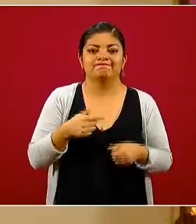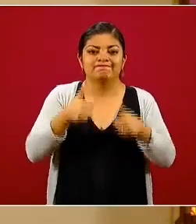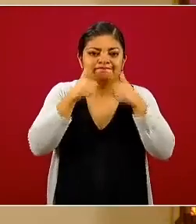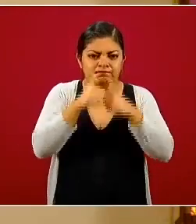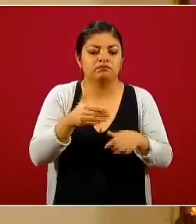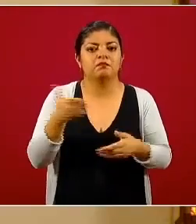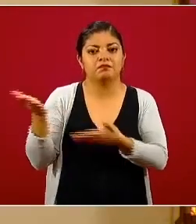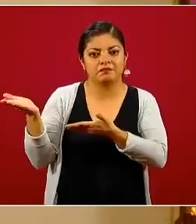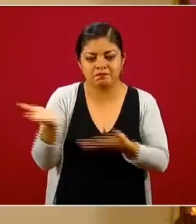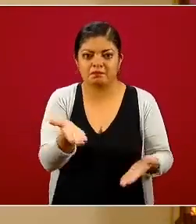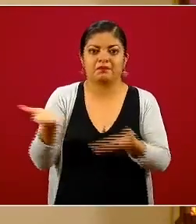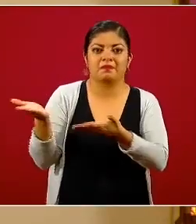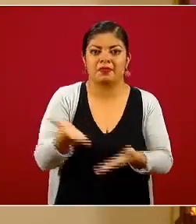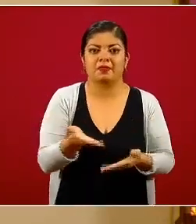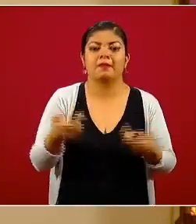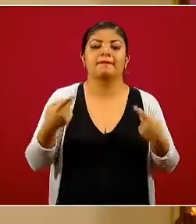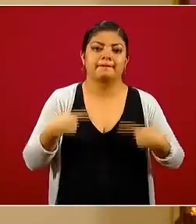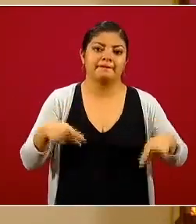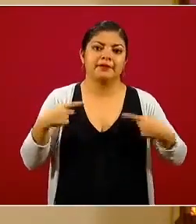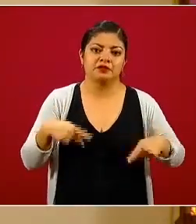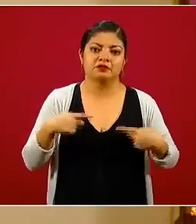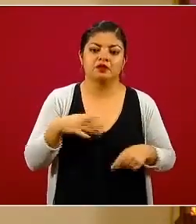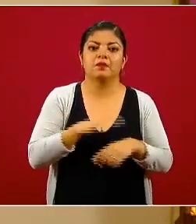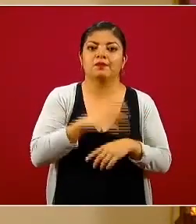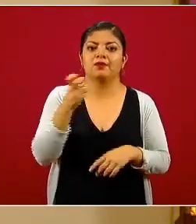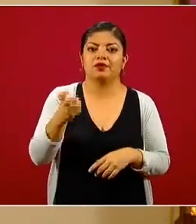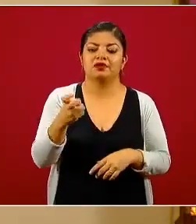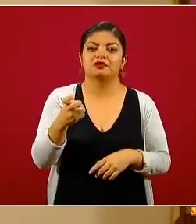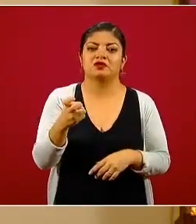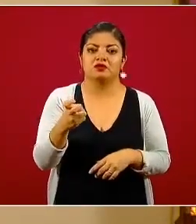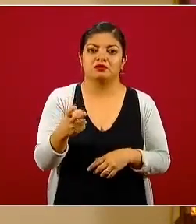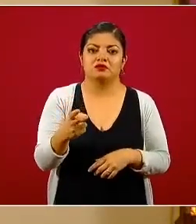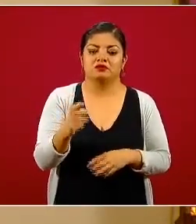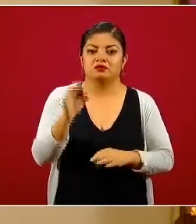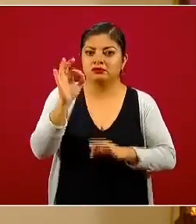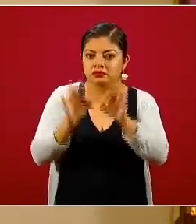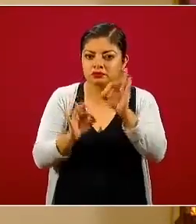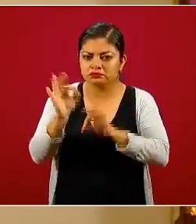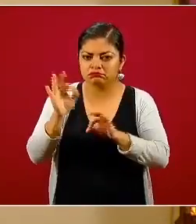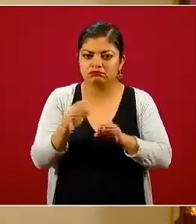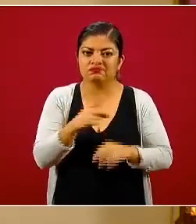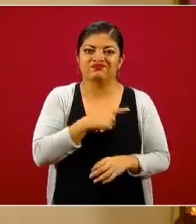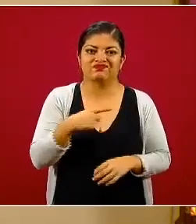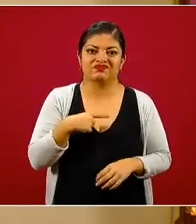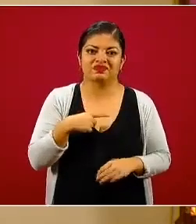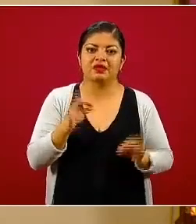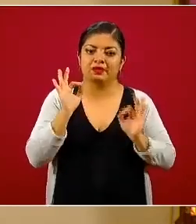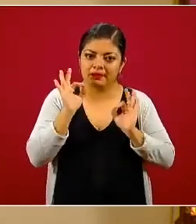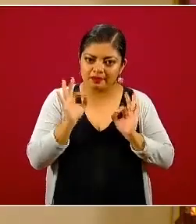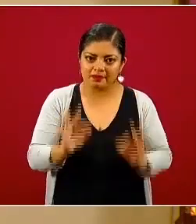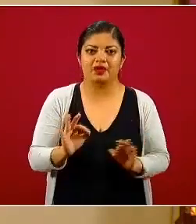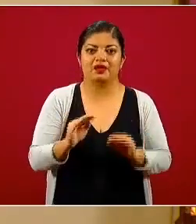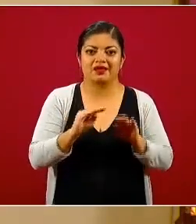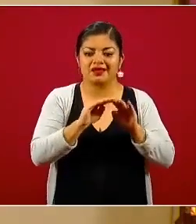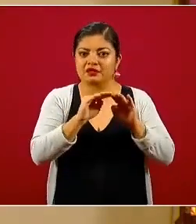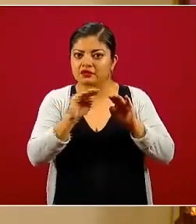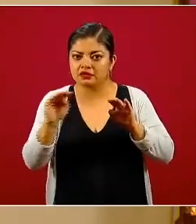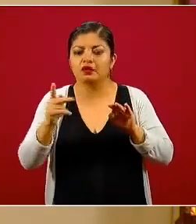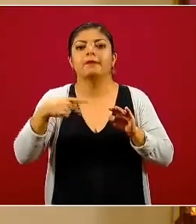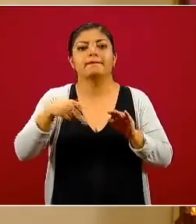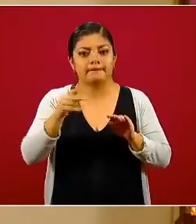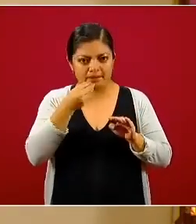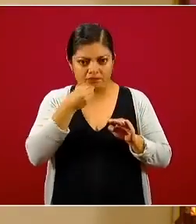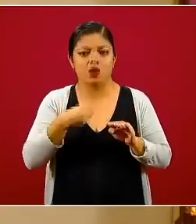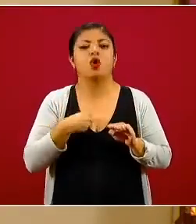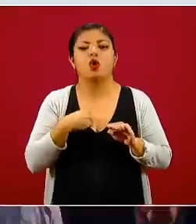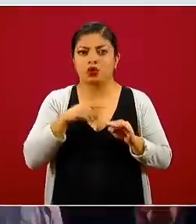recibiendo pacientes, pues ha mantenido un balance que ha permitido que esta proporción se mantenga estable, a pesar de que vemos que los casos continúan